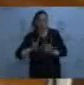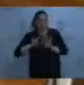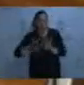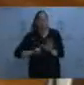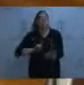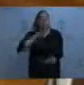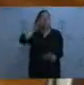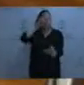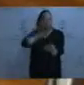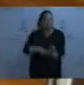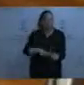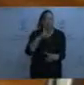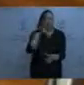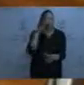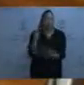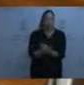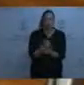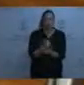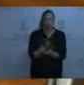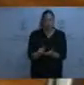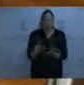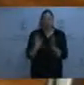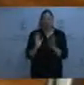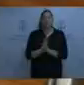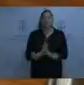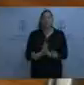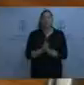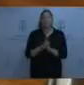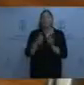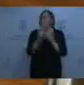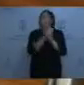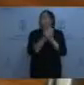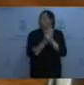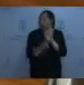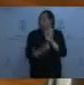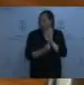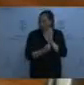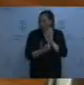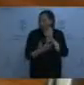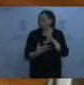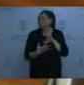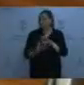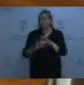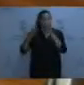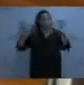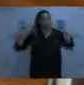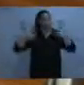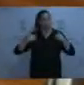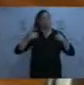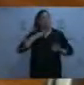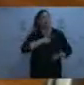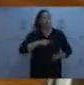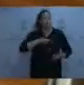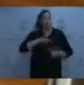de estas pruebas. La calificación corresponde definitiva a la comisión en la